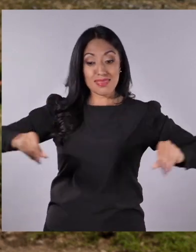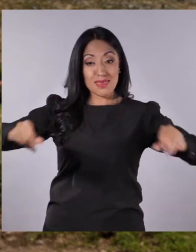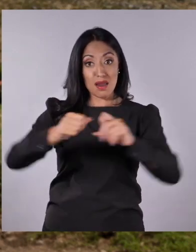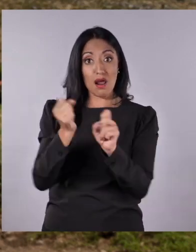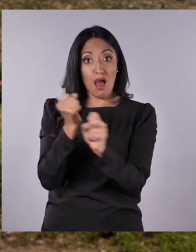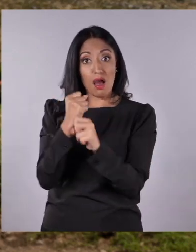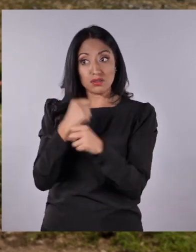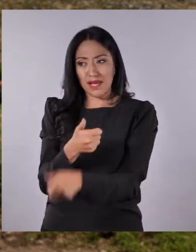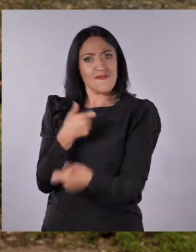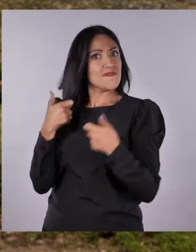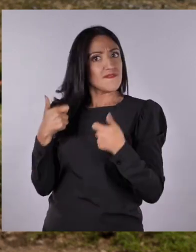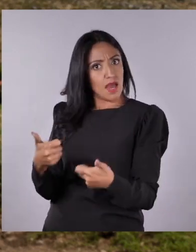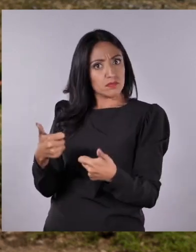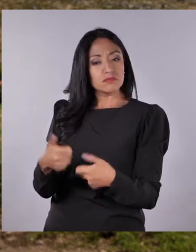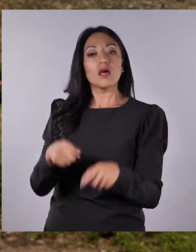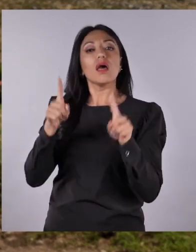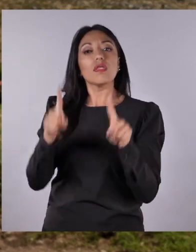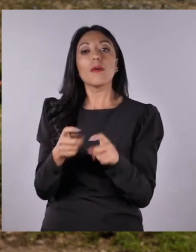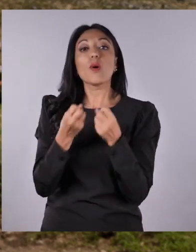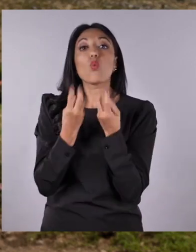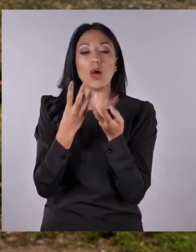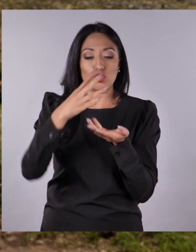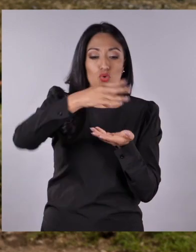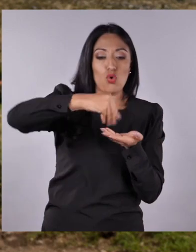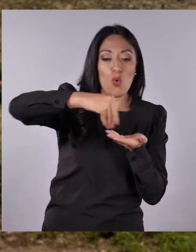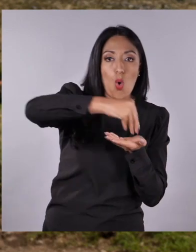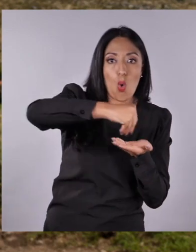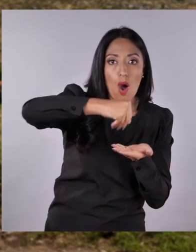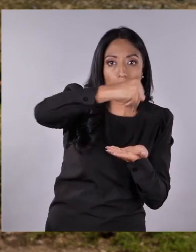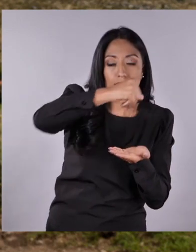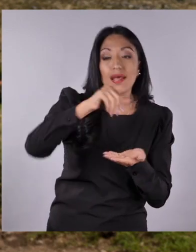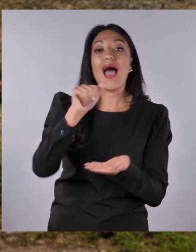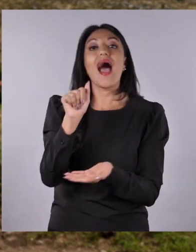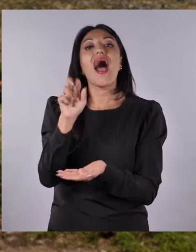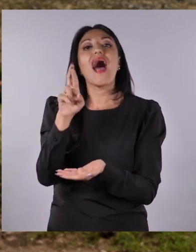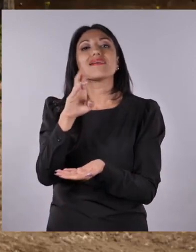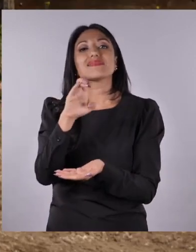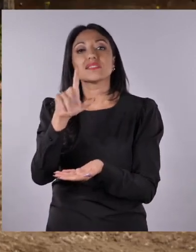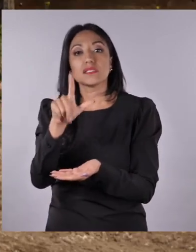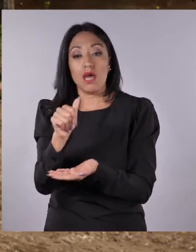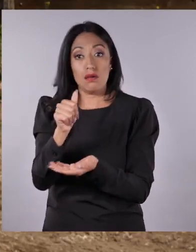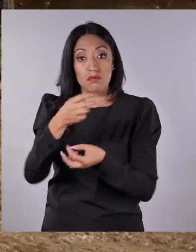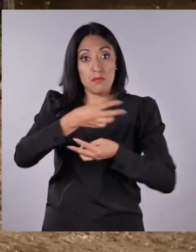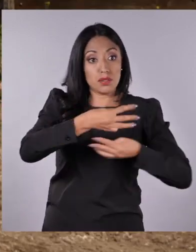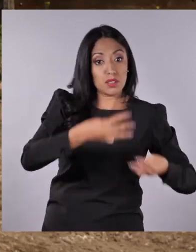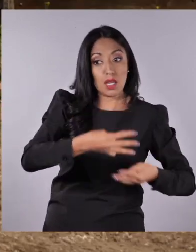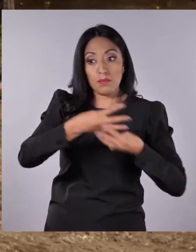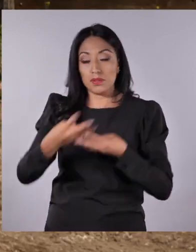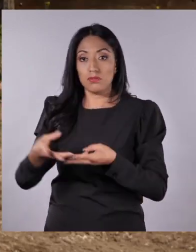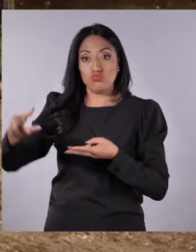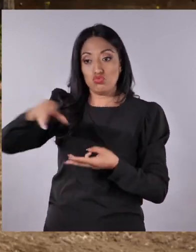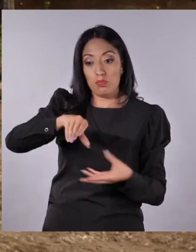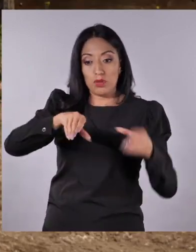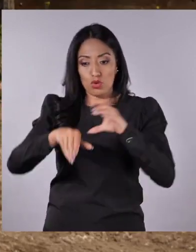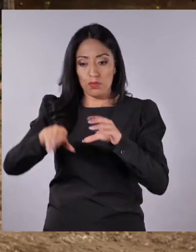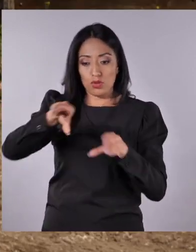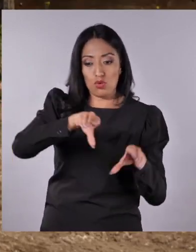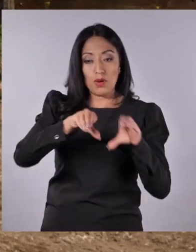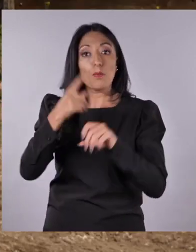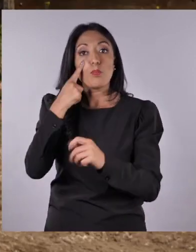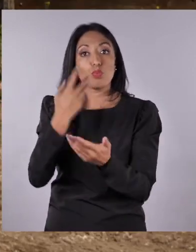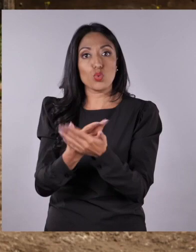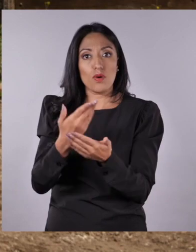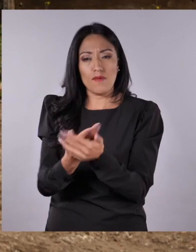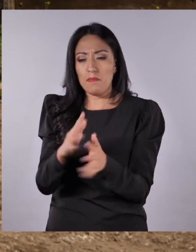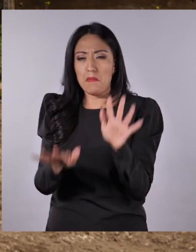estén pepa, deben tener cierta cantidad de arcilla y arena para que sean estables. Entonces la gente toma muestras y hace